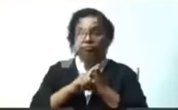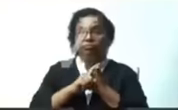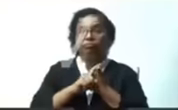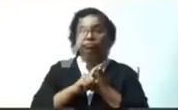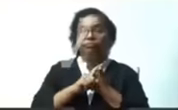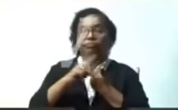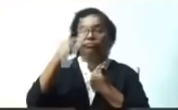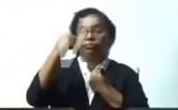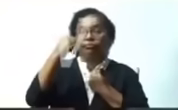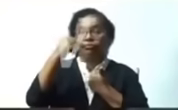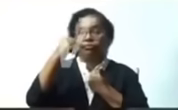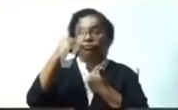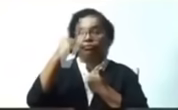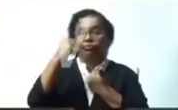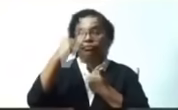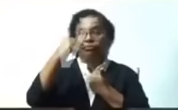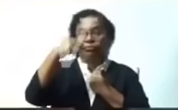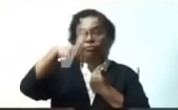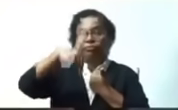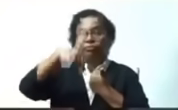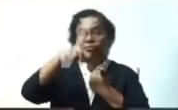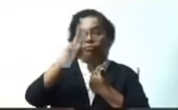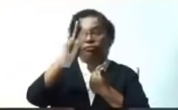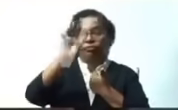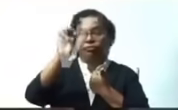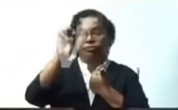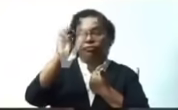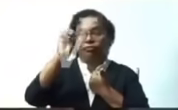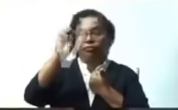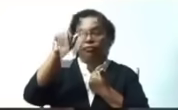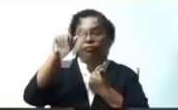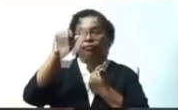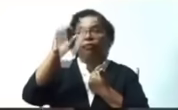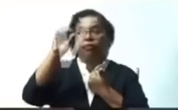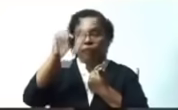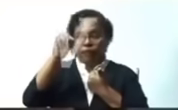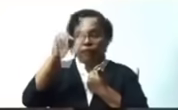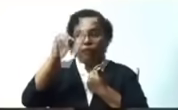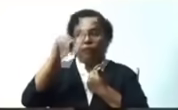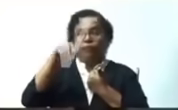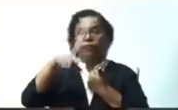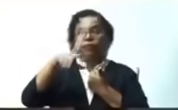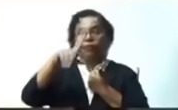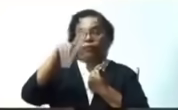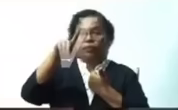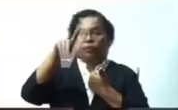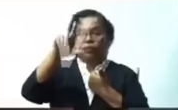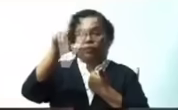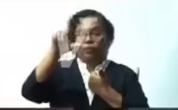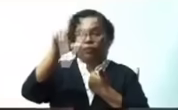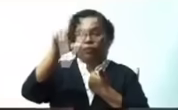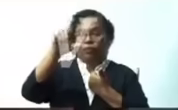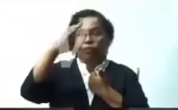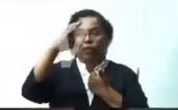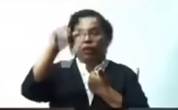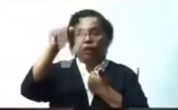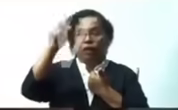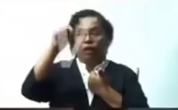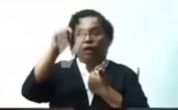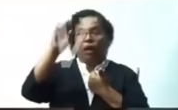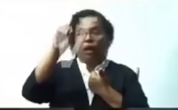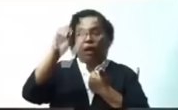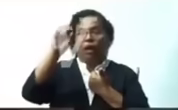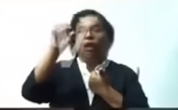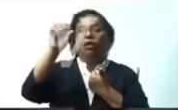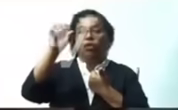siguientes: el Quemao, Cuabacento, Los Caños, Los Bracitos,